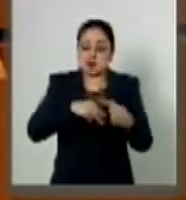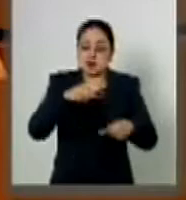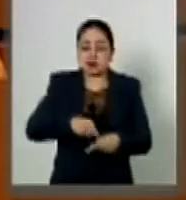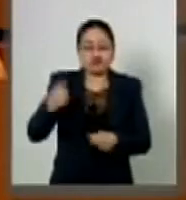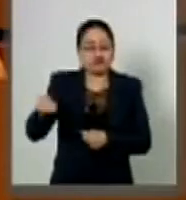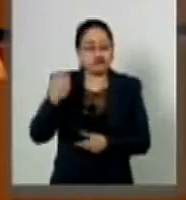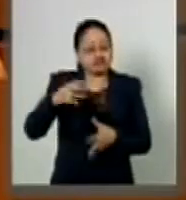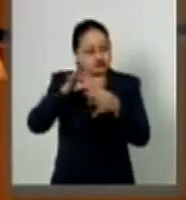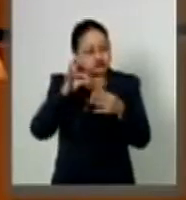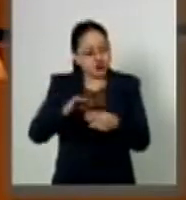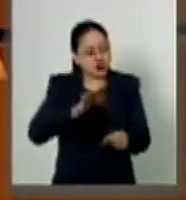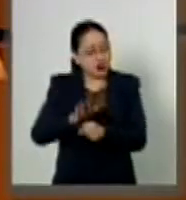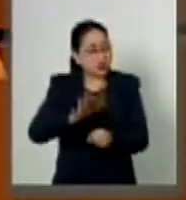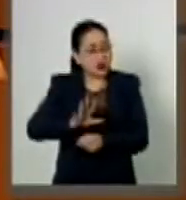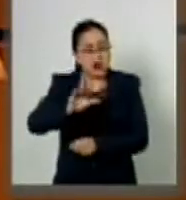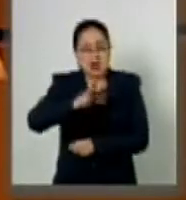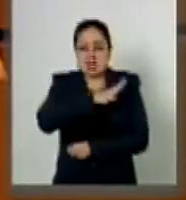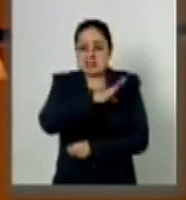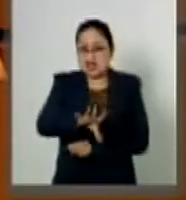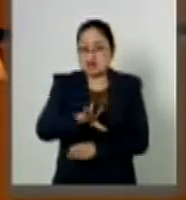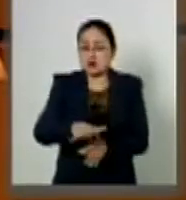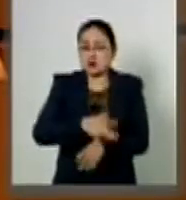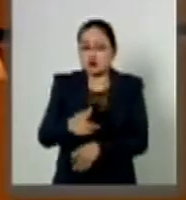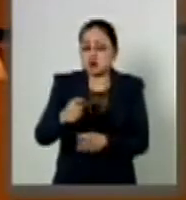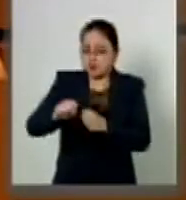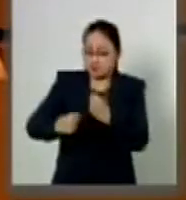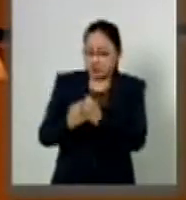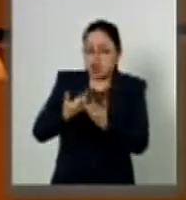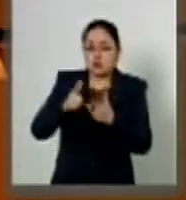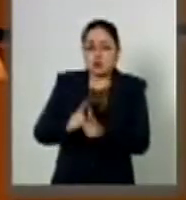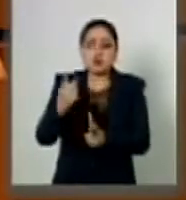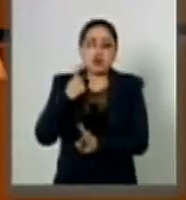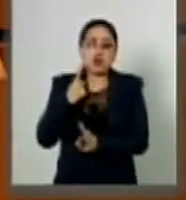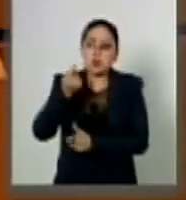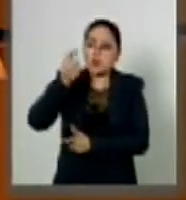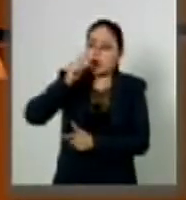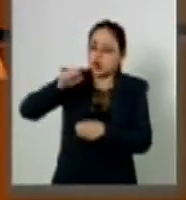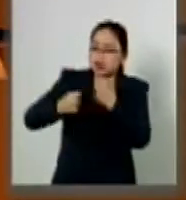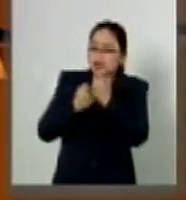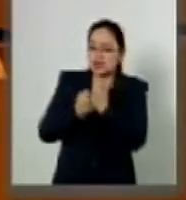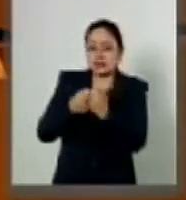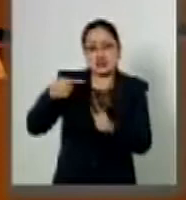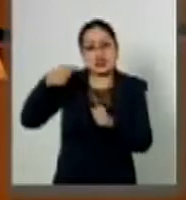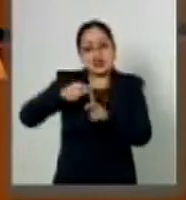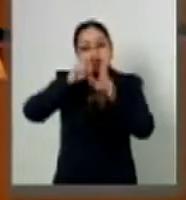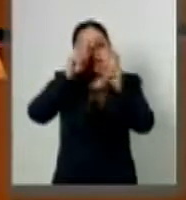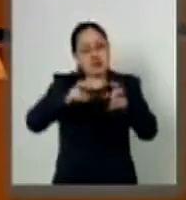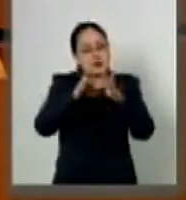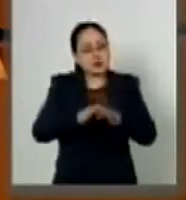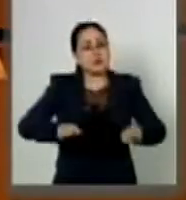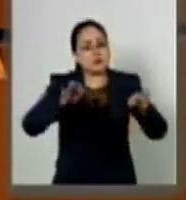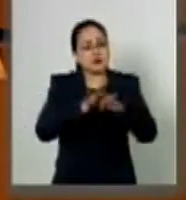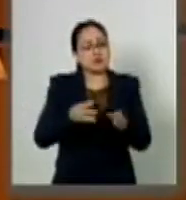enérgica y protestar incluso por el poco respaldo de mi grupo parlamentario. Son temas centrales, como